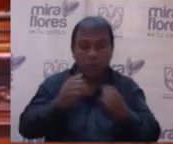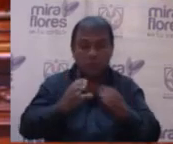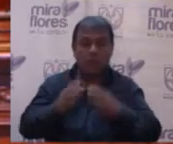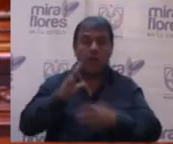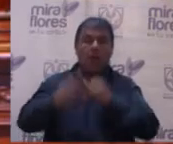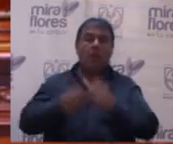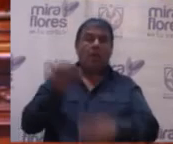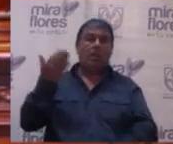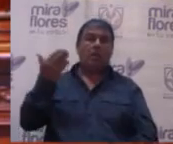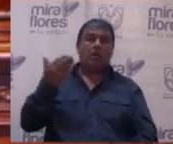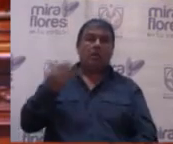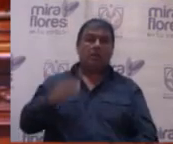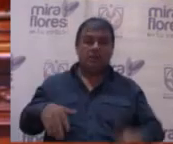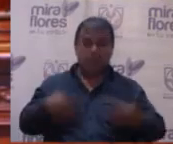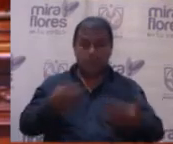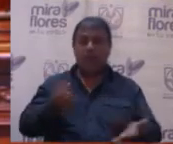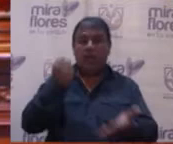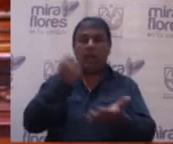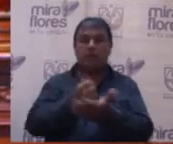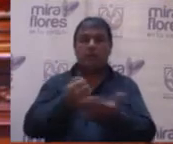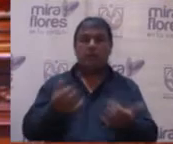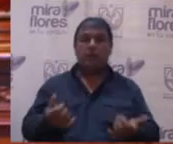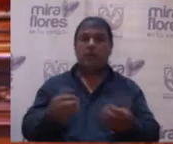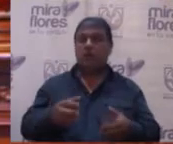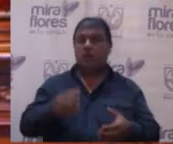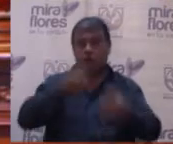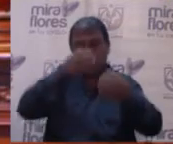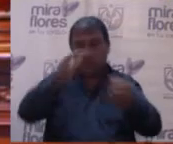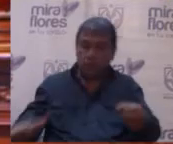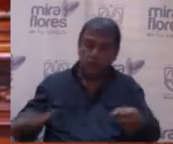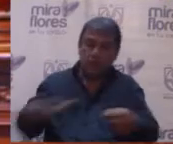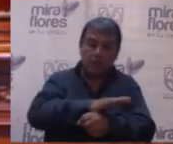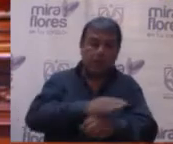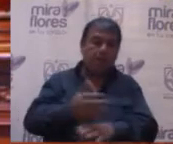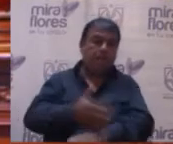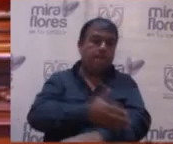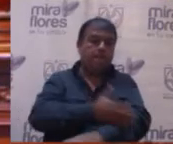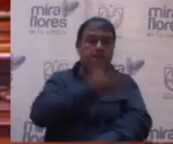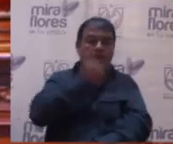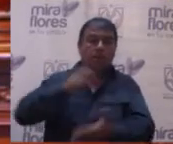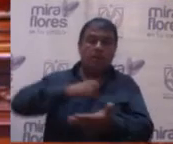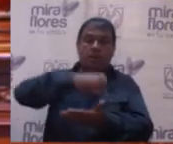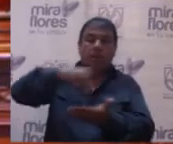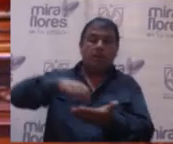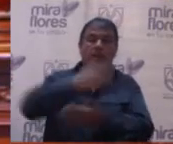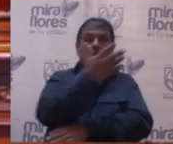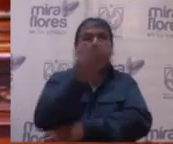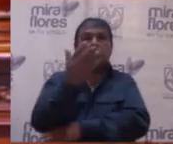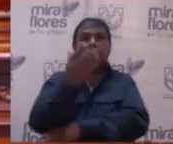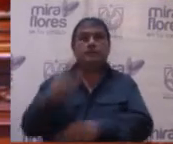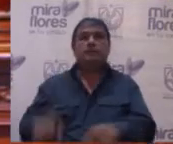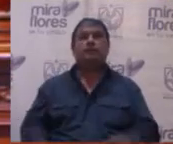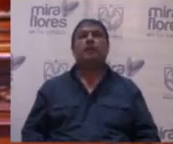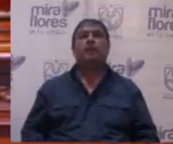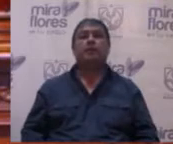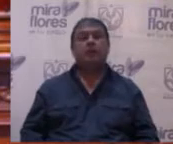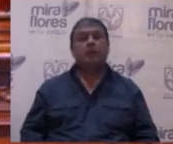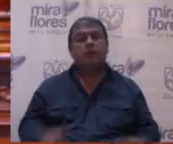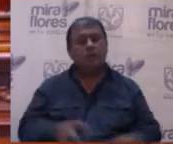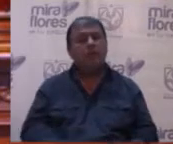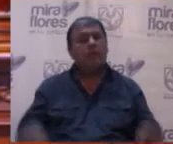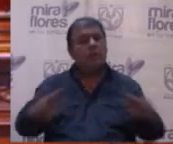años anteriores recién se puede aprobar como un concepto integral de mejoramiento de parques. Entonces, lo